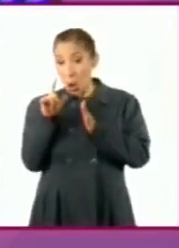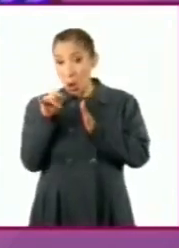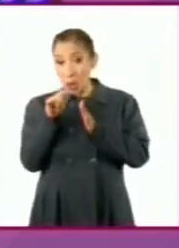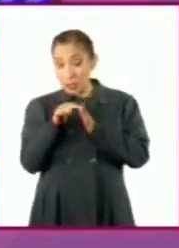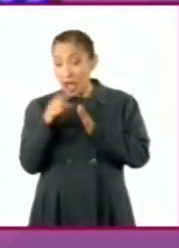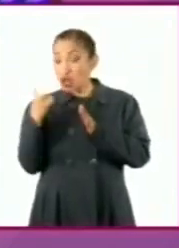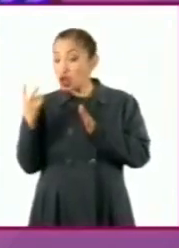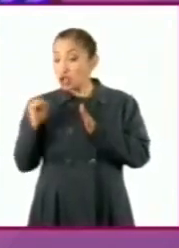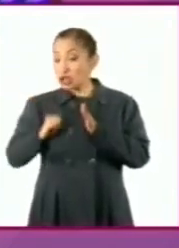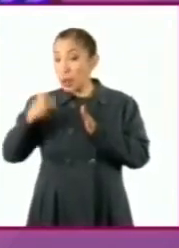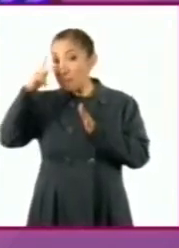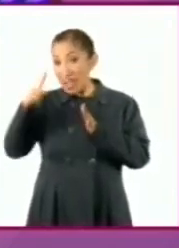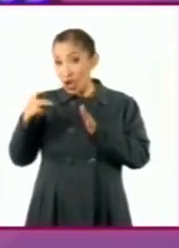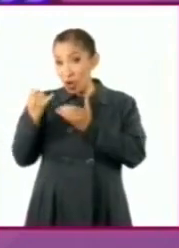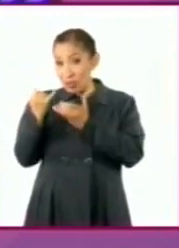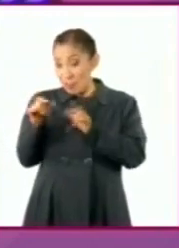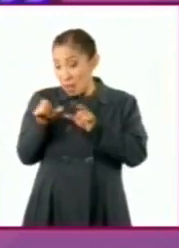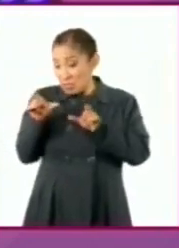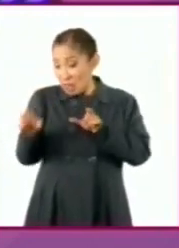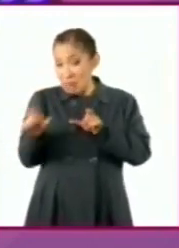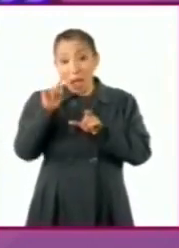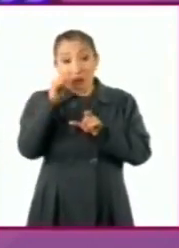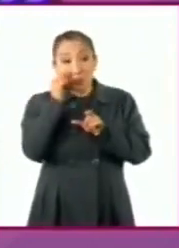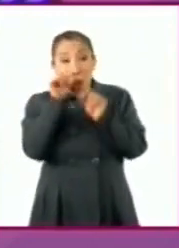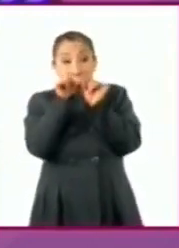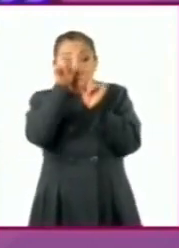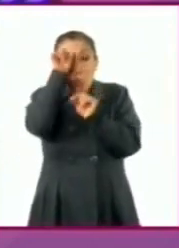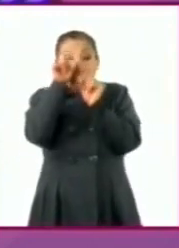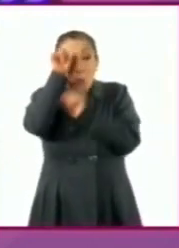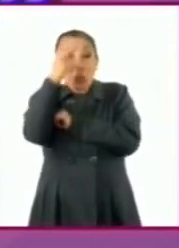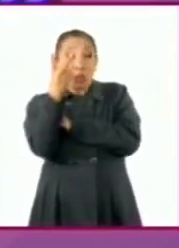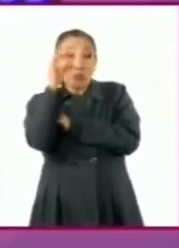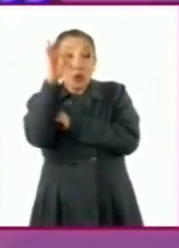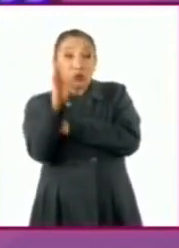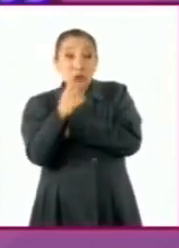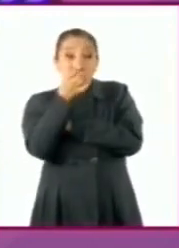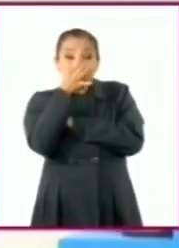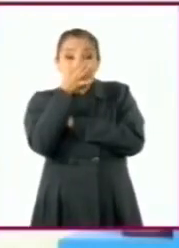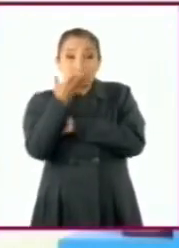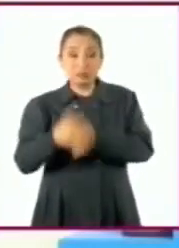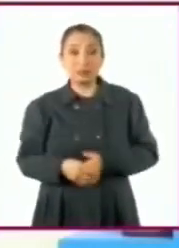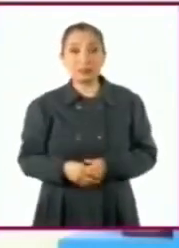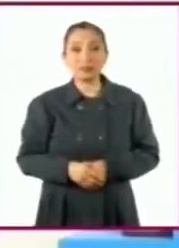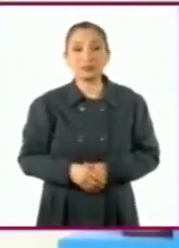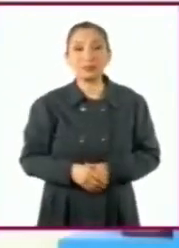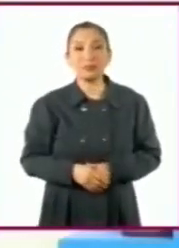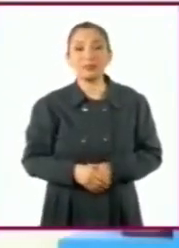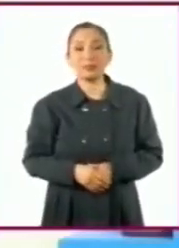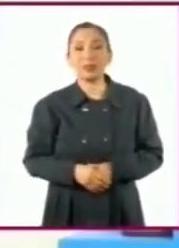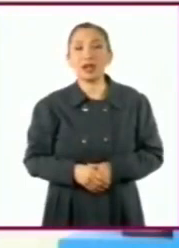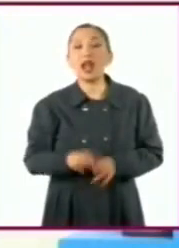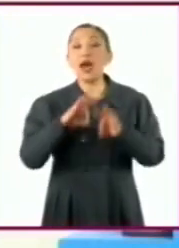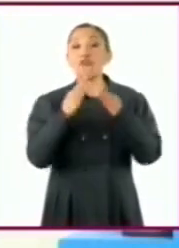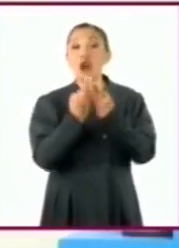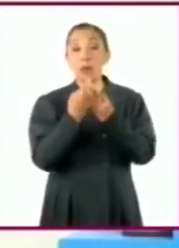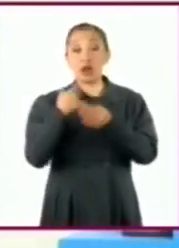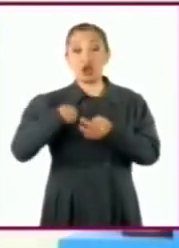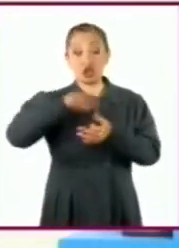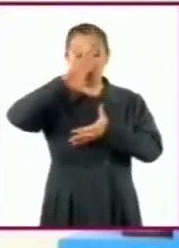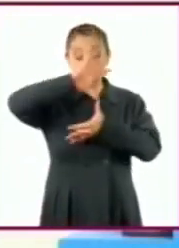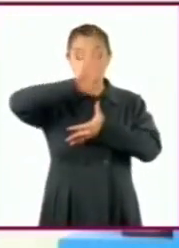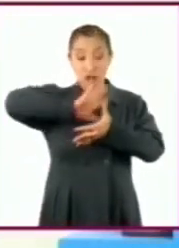historia prácticamente a la par en América y el resto del mundo. Para tener una idea más clara acerca de la enorme